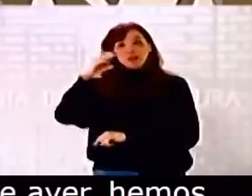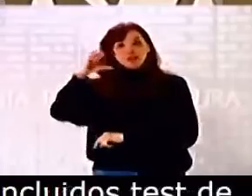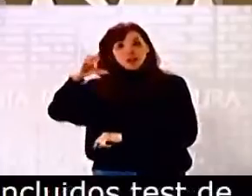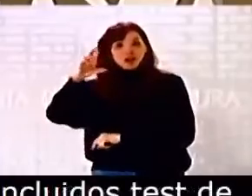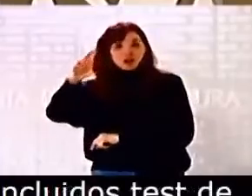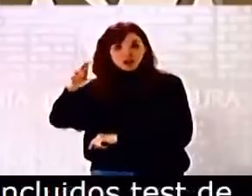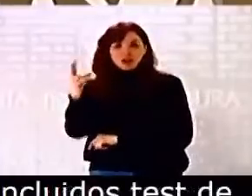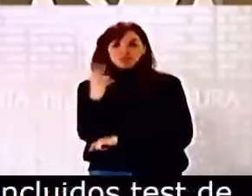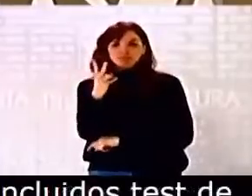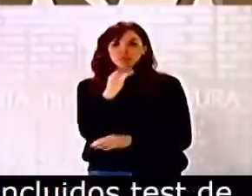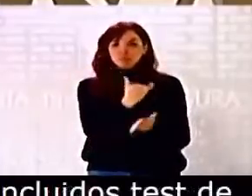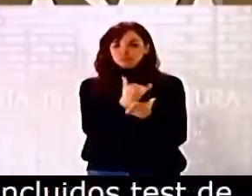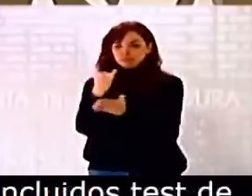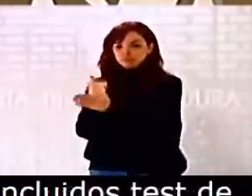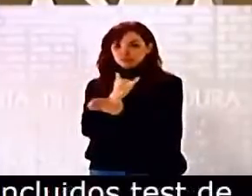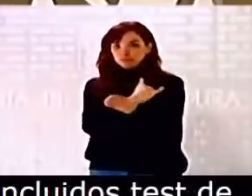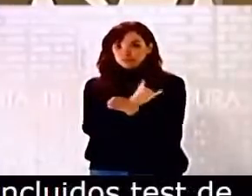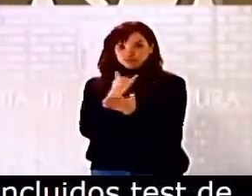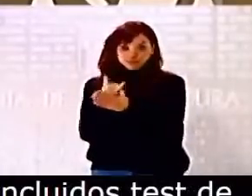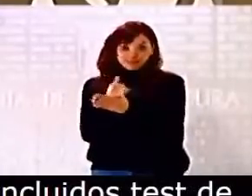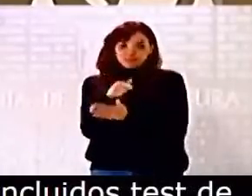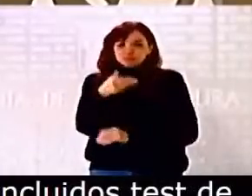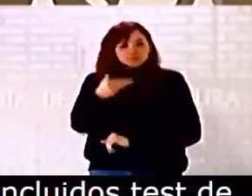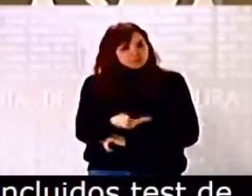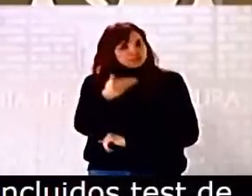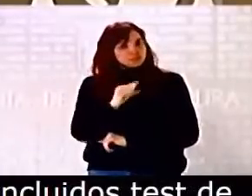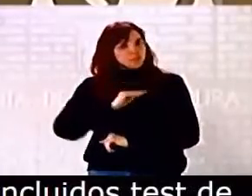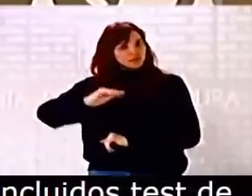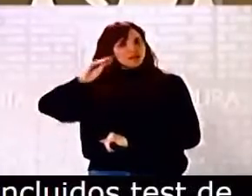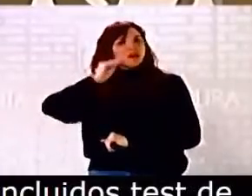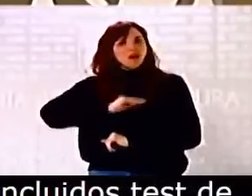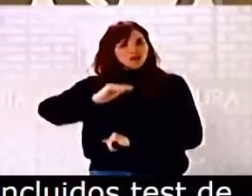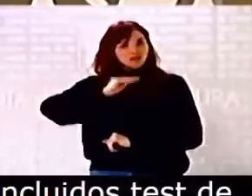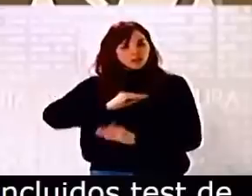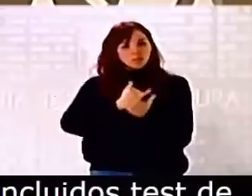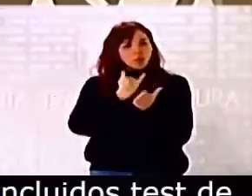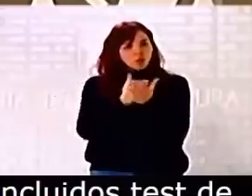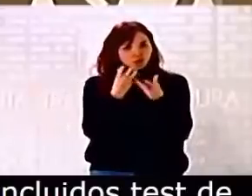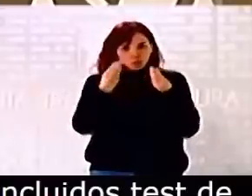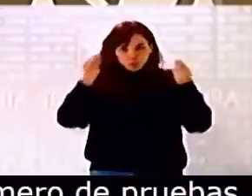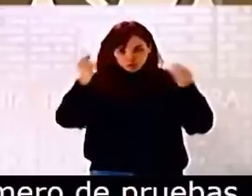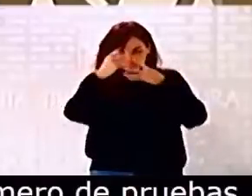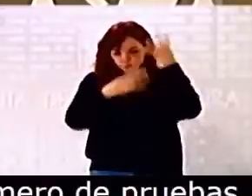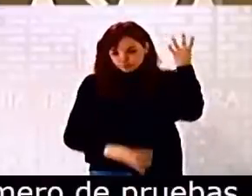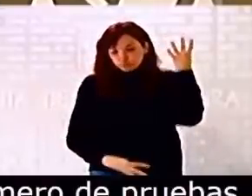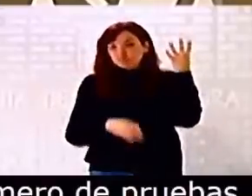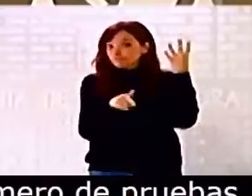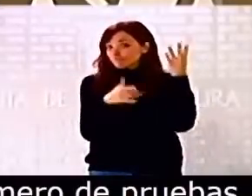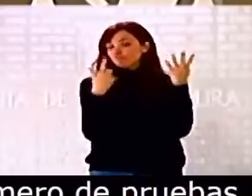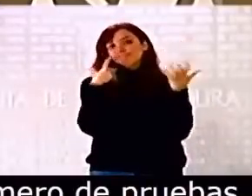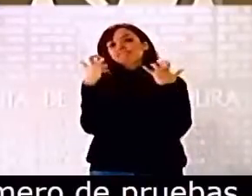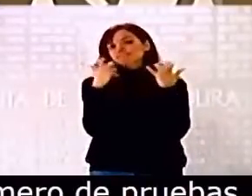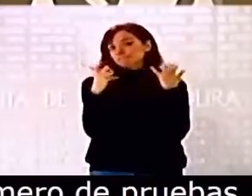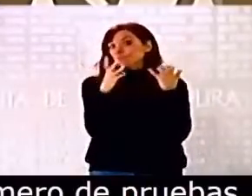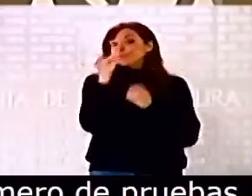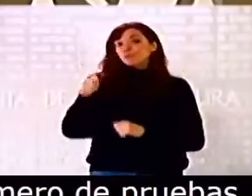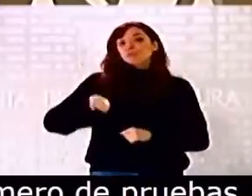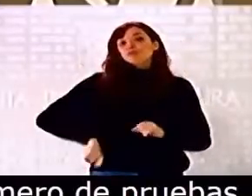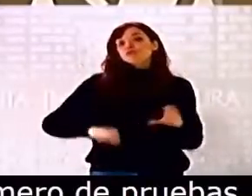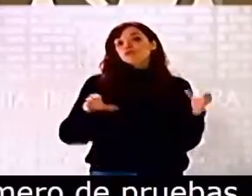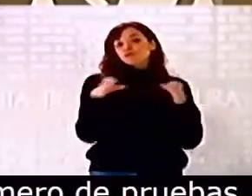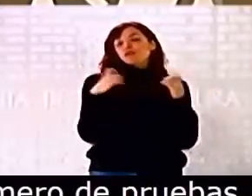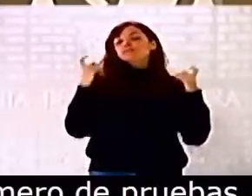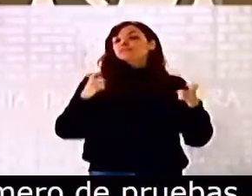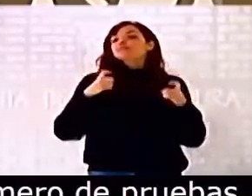una cifra muy importante de número de pruebas que refleja el esfuerzo que están haciendo nuestros profesionales,